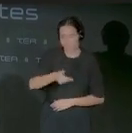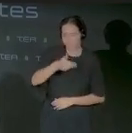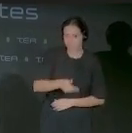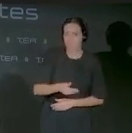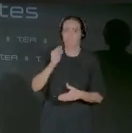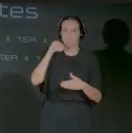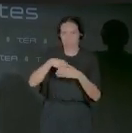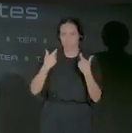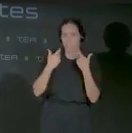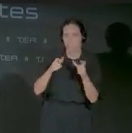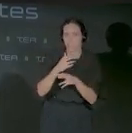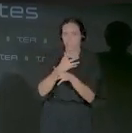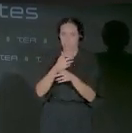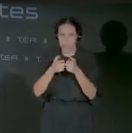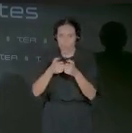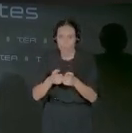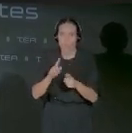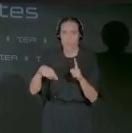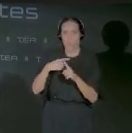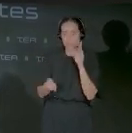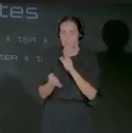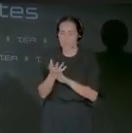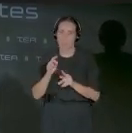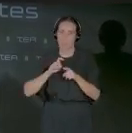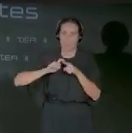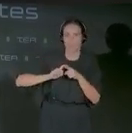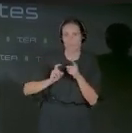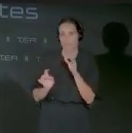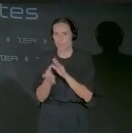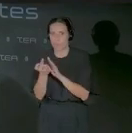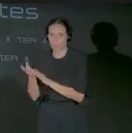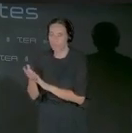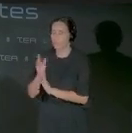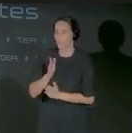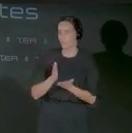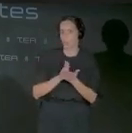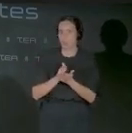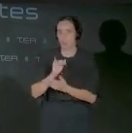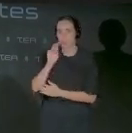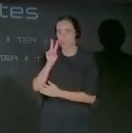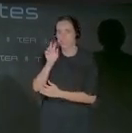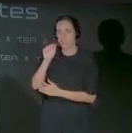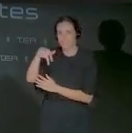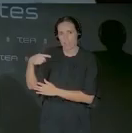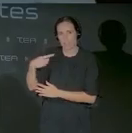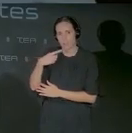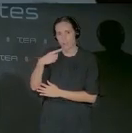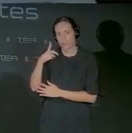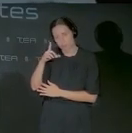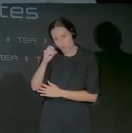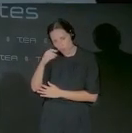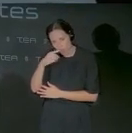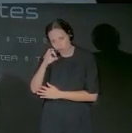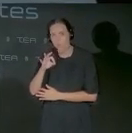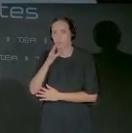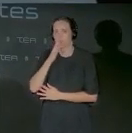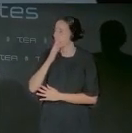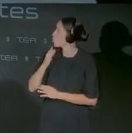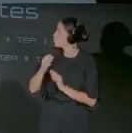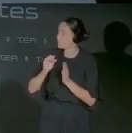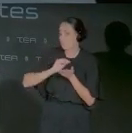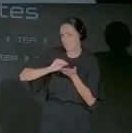y el desarrollo de nuevos géneros y productos. Va a moderar Iván Lobo como secretario general de Devicat. Muchas gracias.